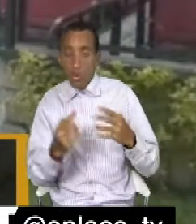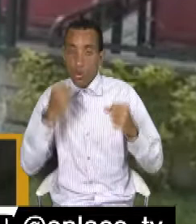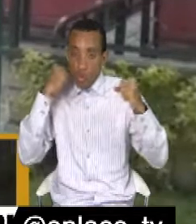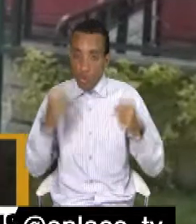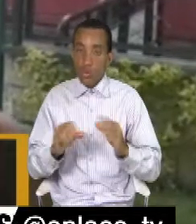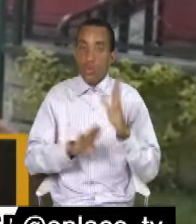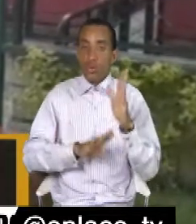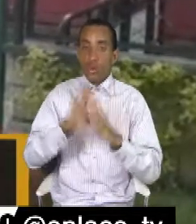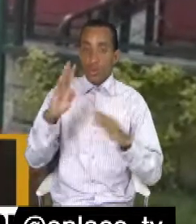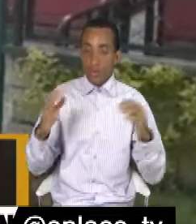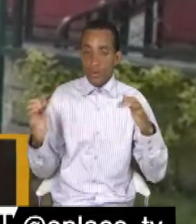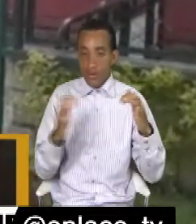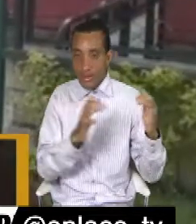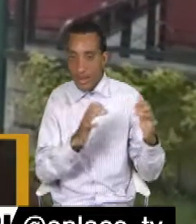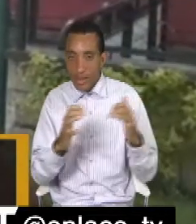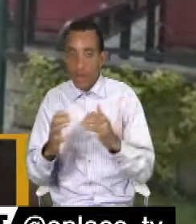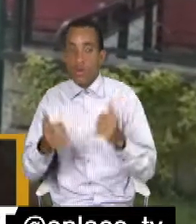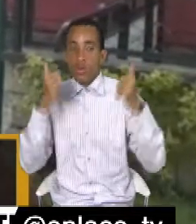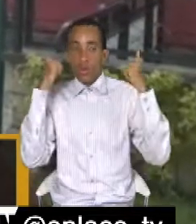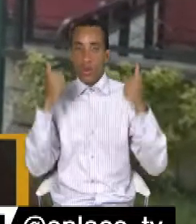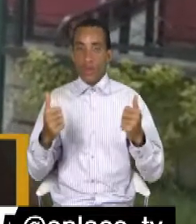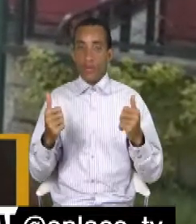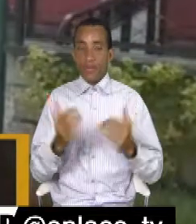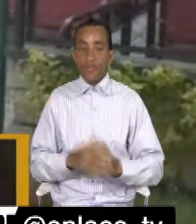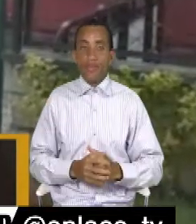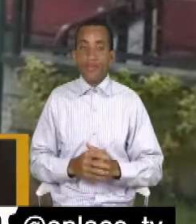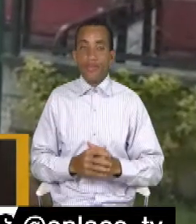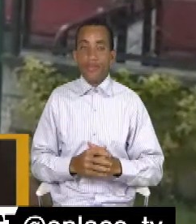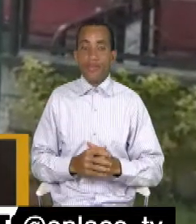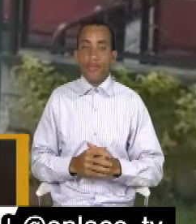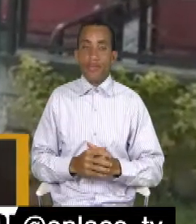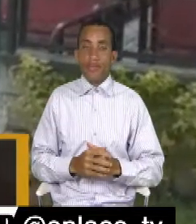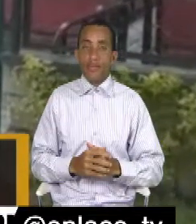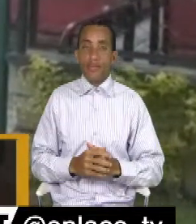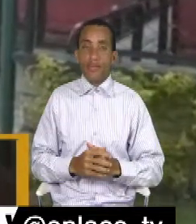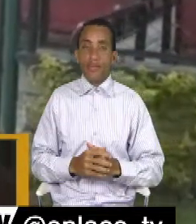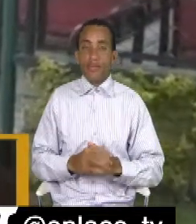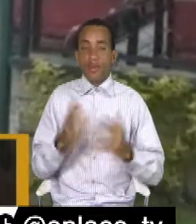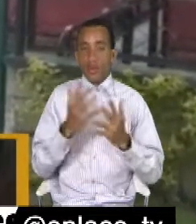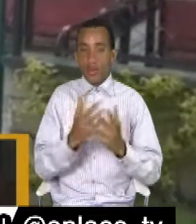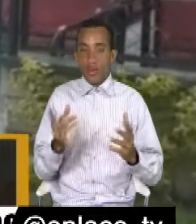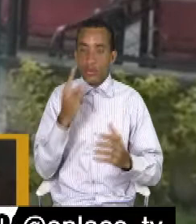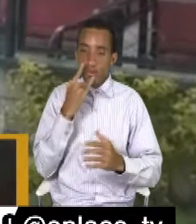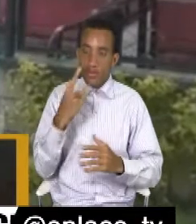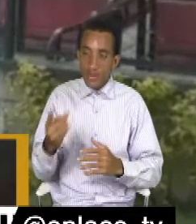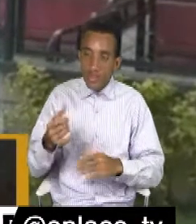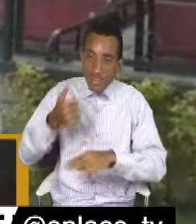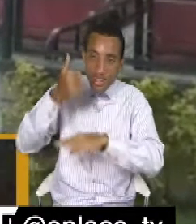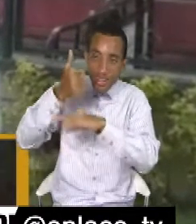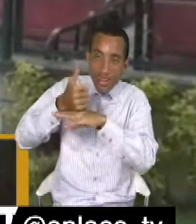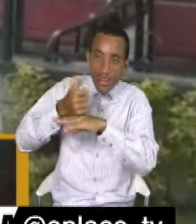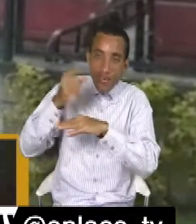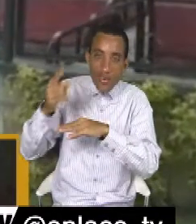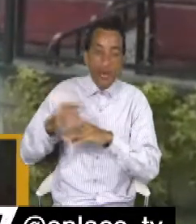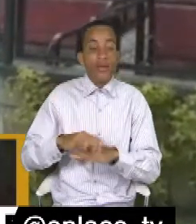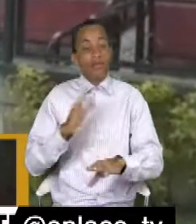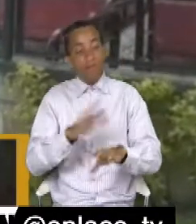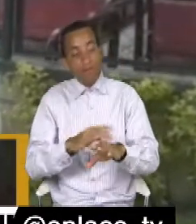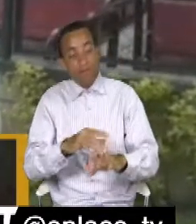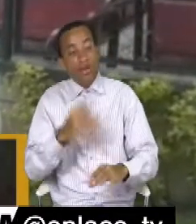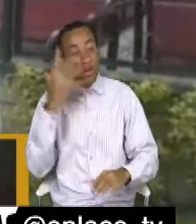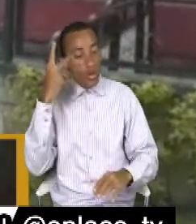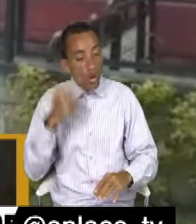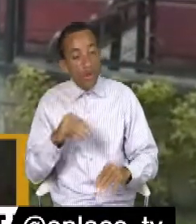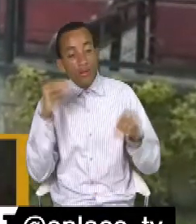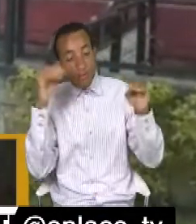pero le hicieron las cosas bien, más que todo las cosas que le interesan más al profe que nos habla a nosotros pues todos los días en los